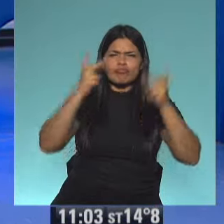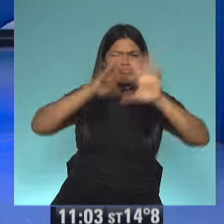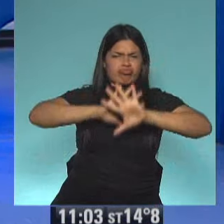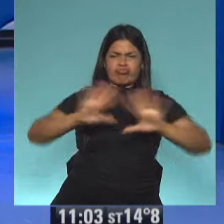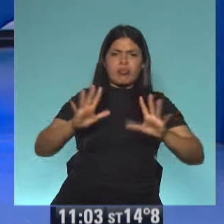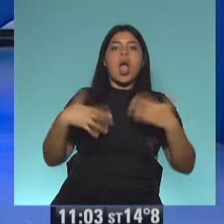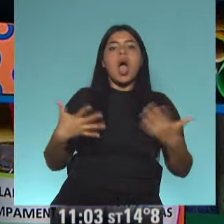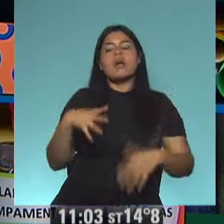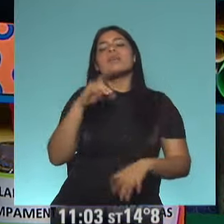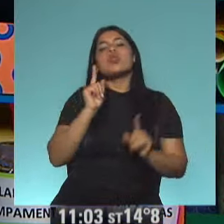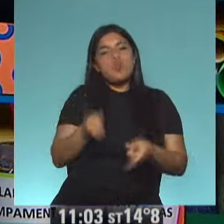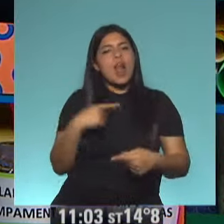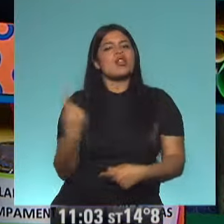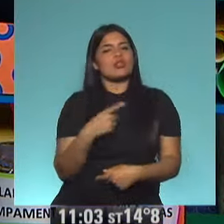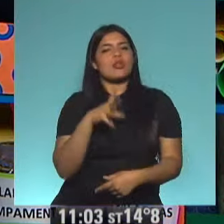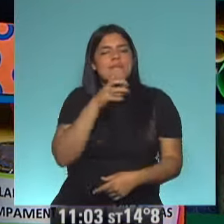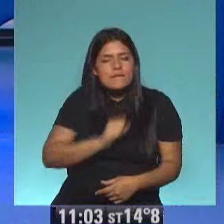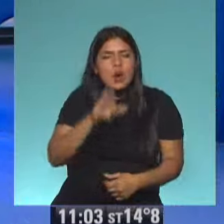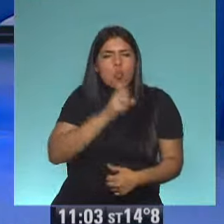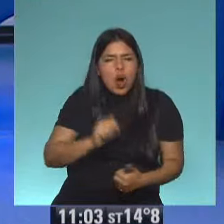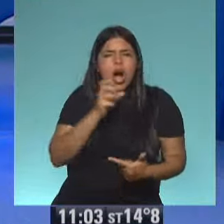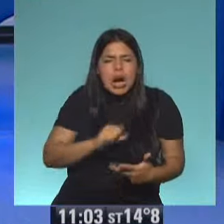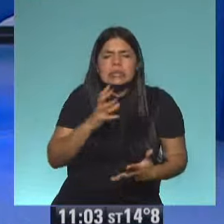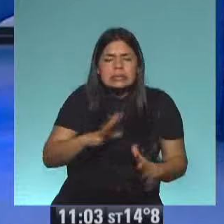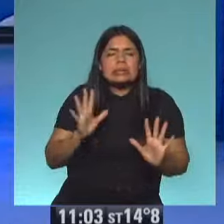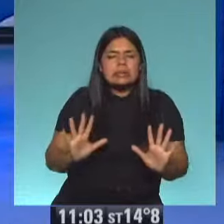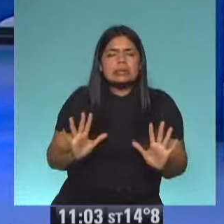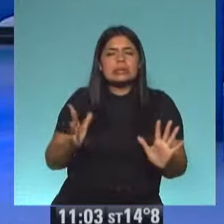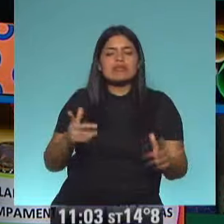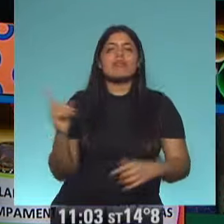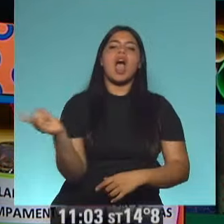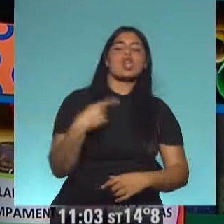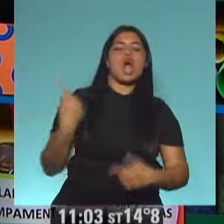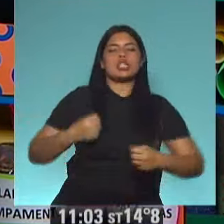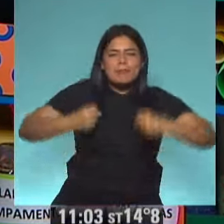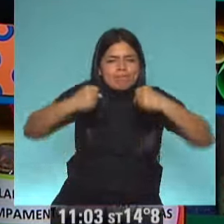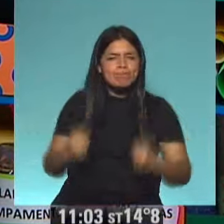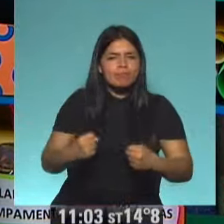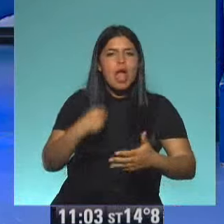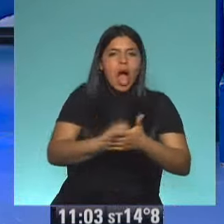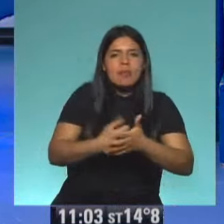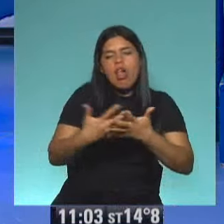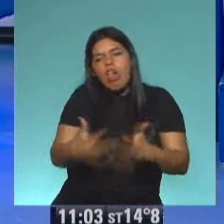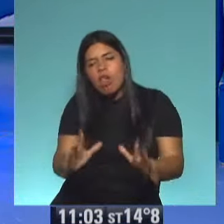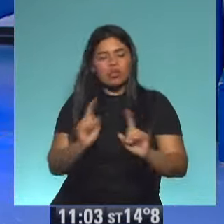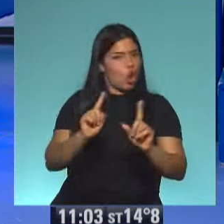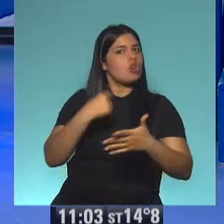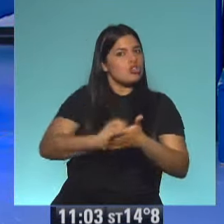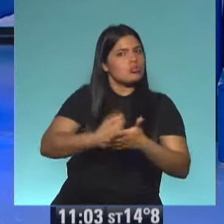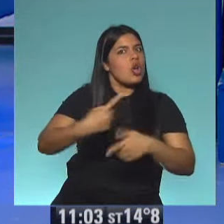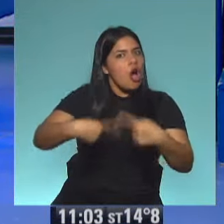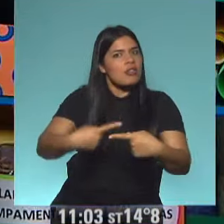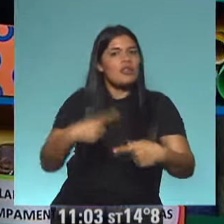la aguantamos con sabiduría. Esta murga se la banca, nunca afloja, compartiendo